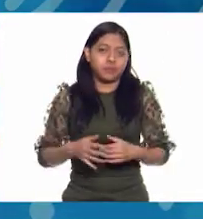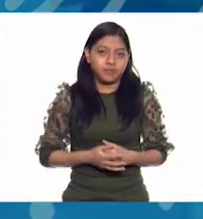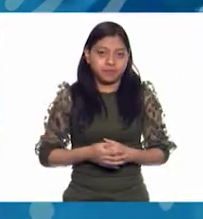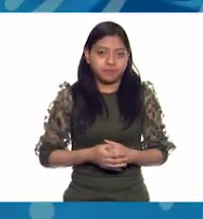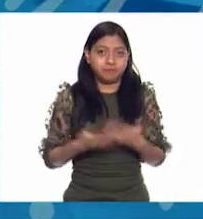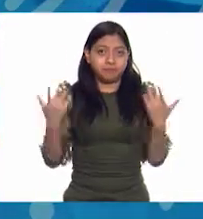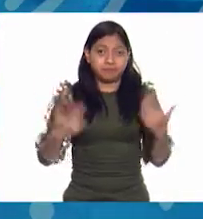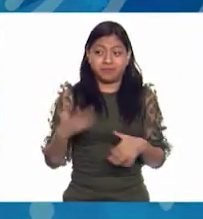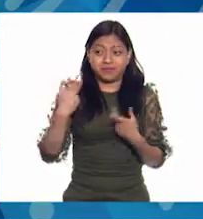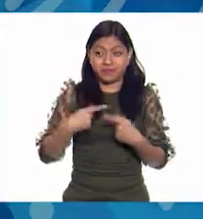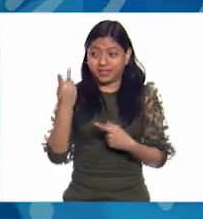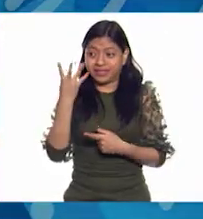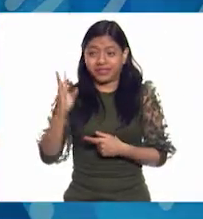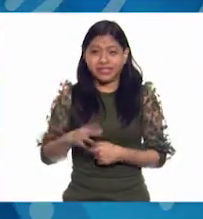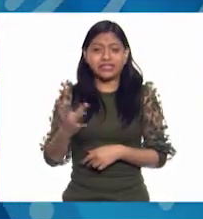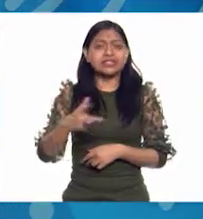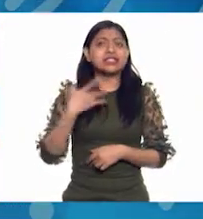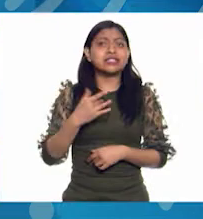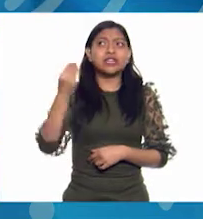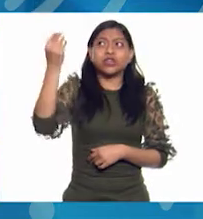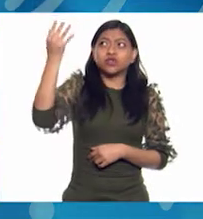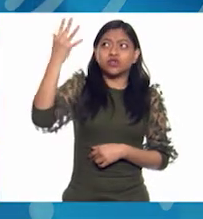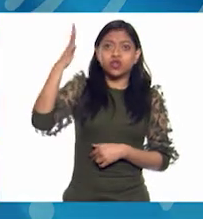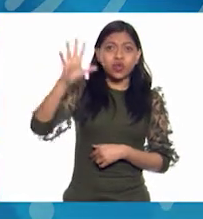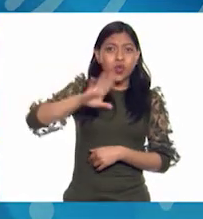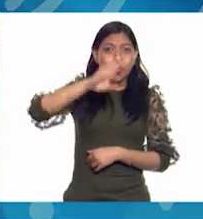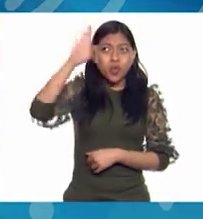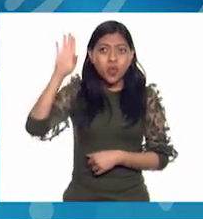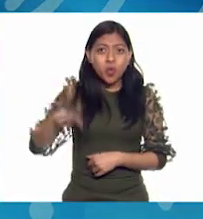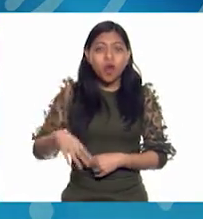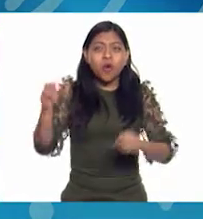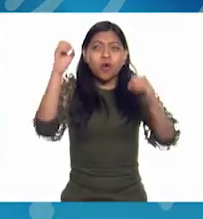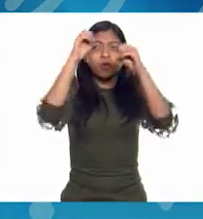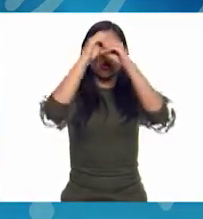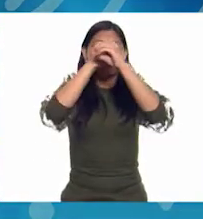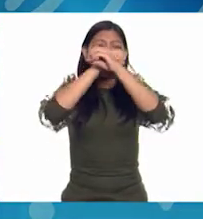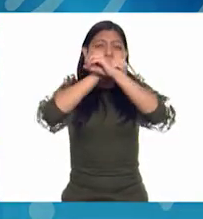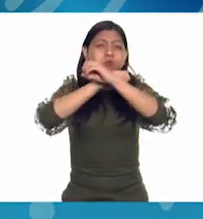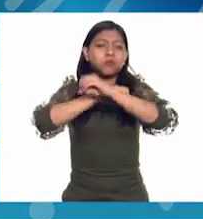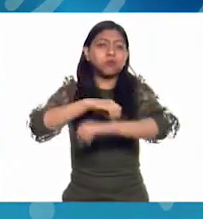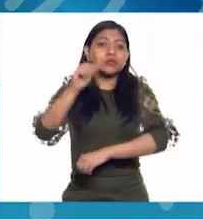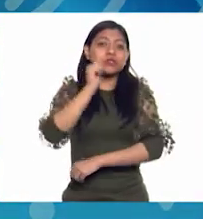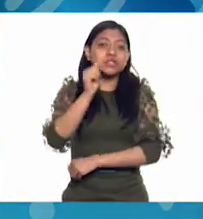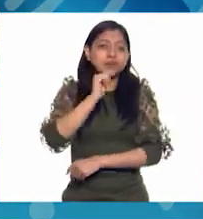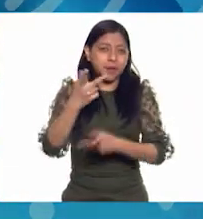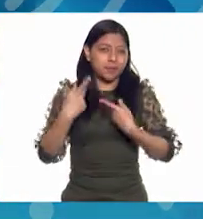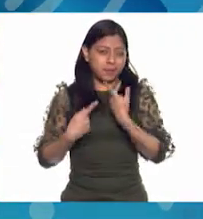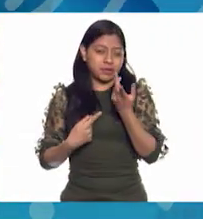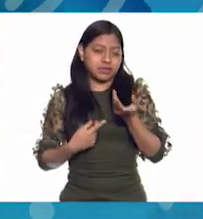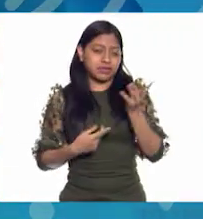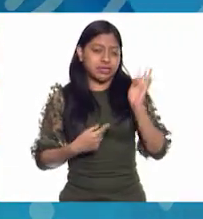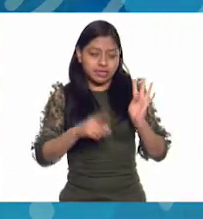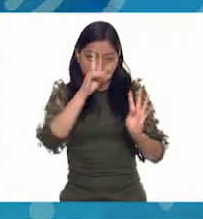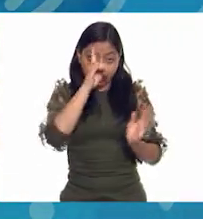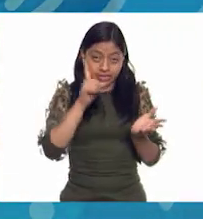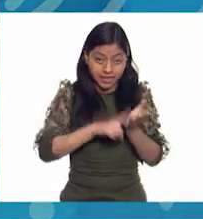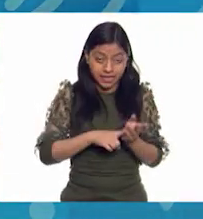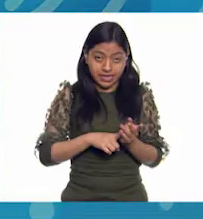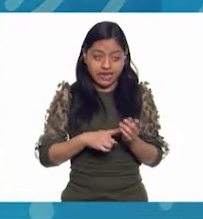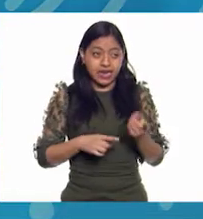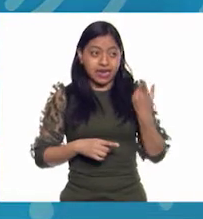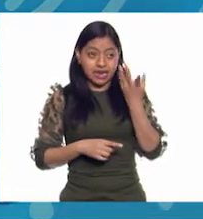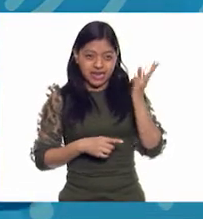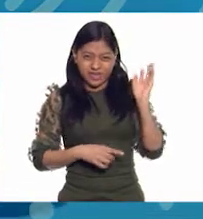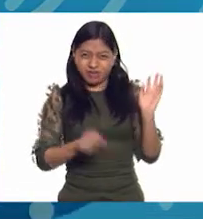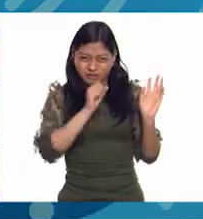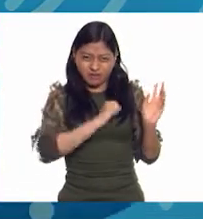Se temía que el sol muriera y el mundo quedara en tinieblas para siempre. Los demonios de la oscuridad vendrían y se comerían a los